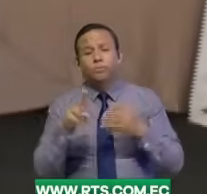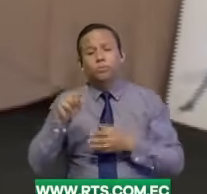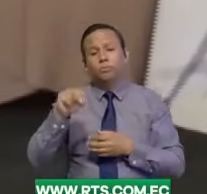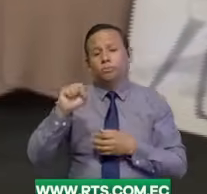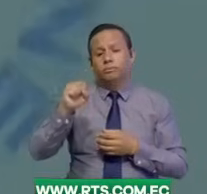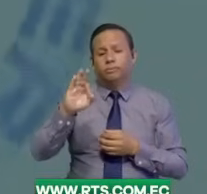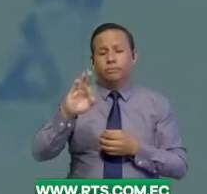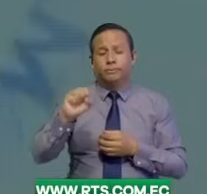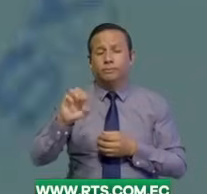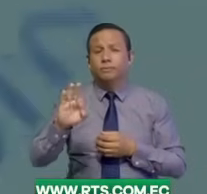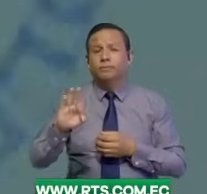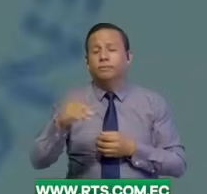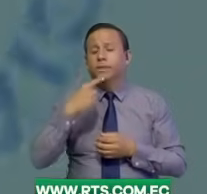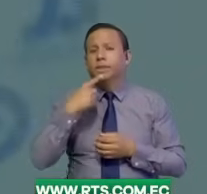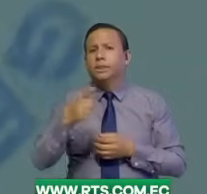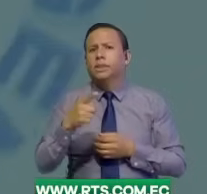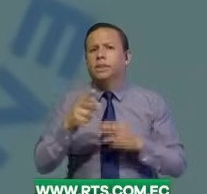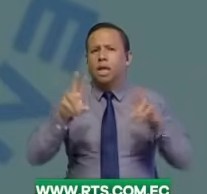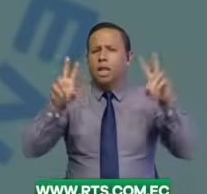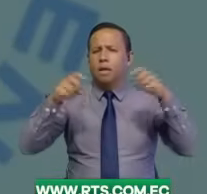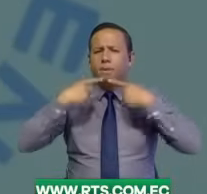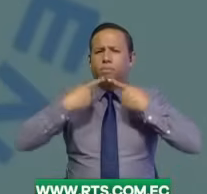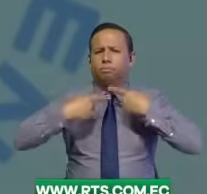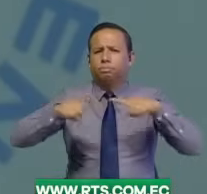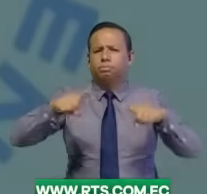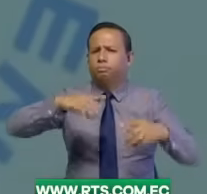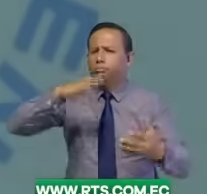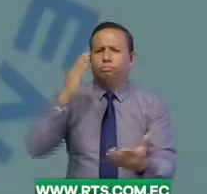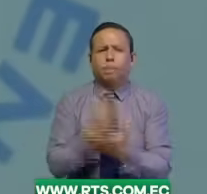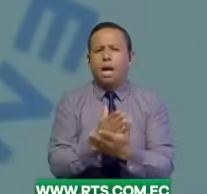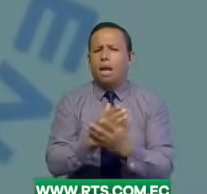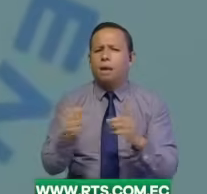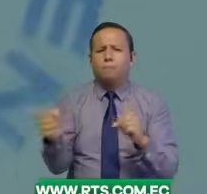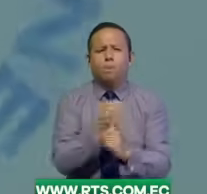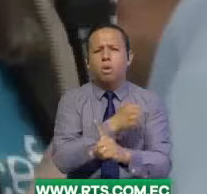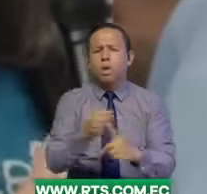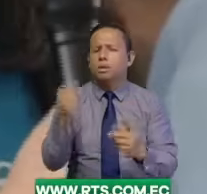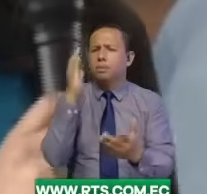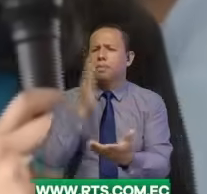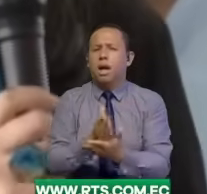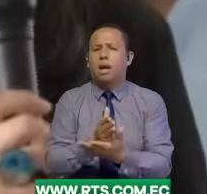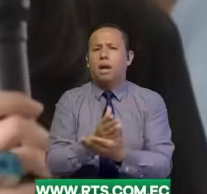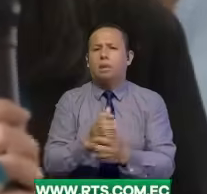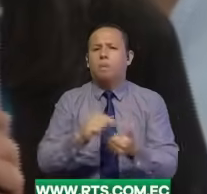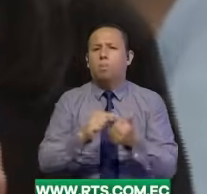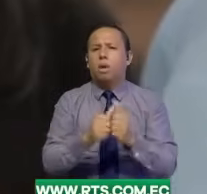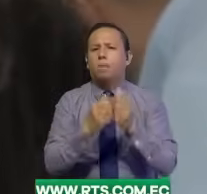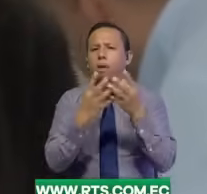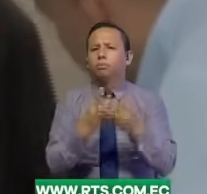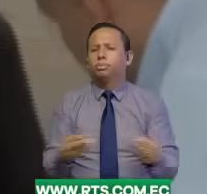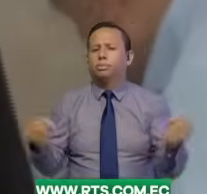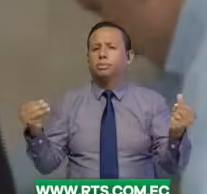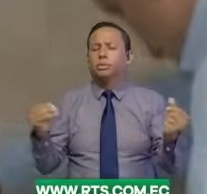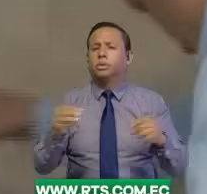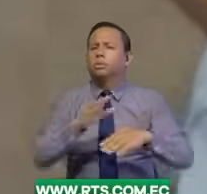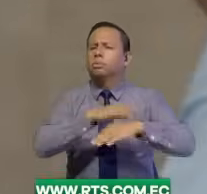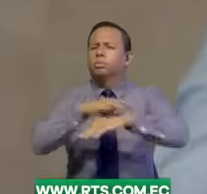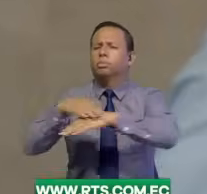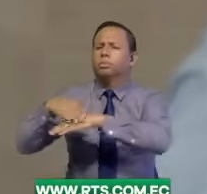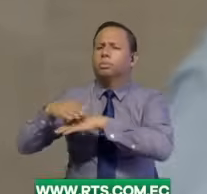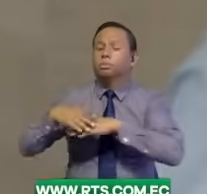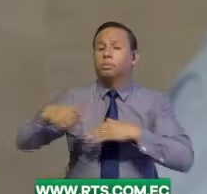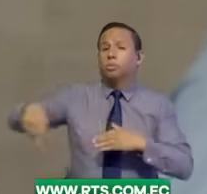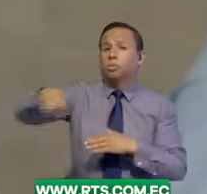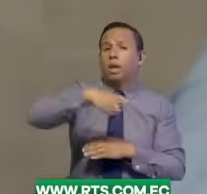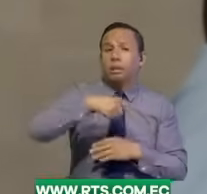campaña regional Corta la Violencia, que busca combatir esta problemática. Es hacer un llamado a que podamos identificar